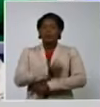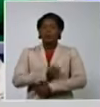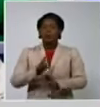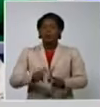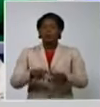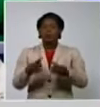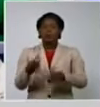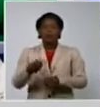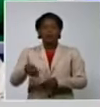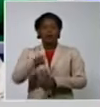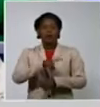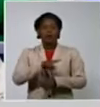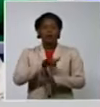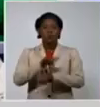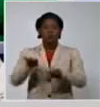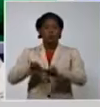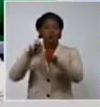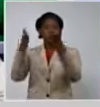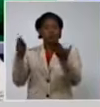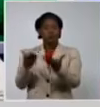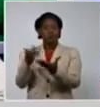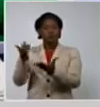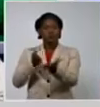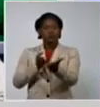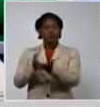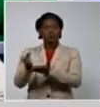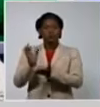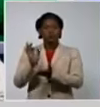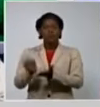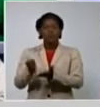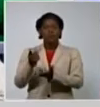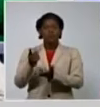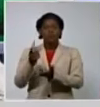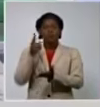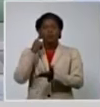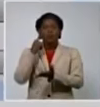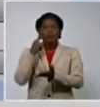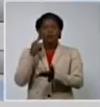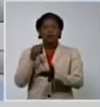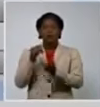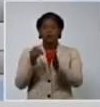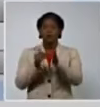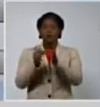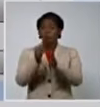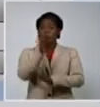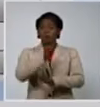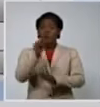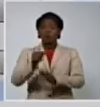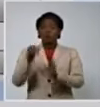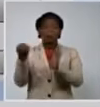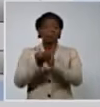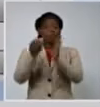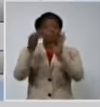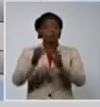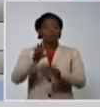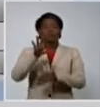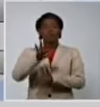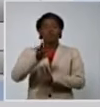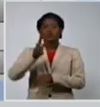cierra en el mundo con casi 500.000 de casos confirmados,